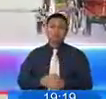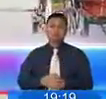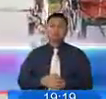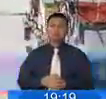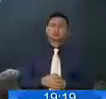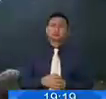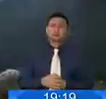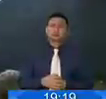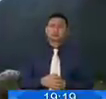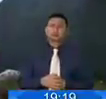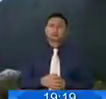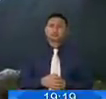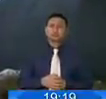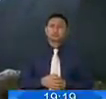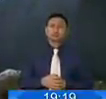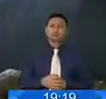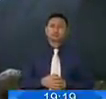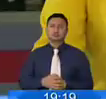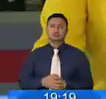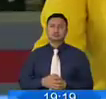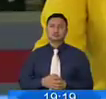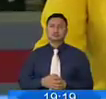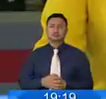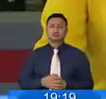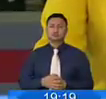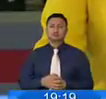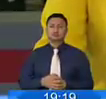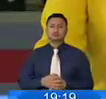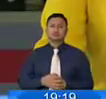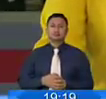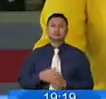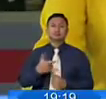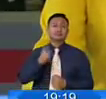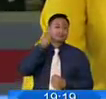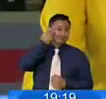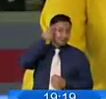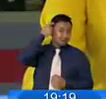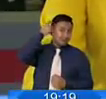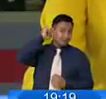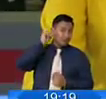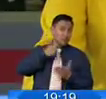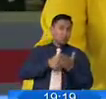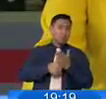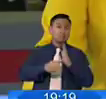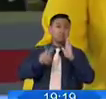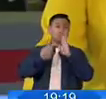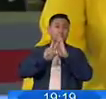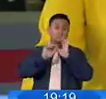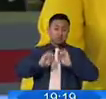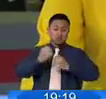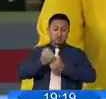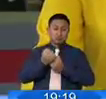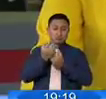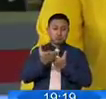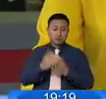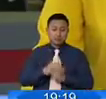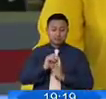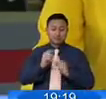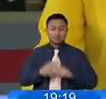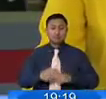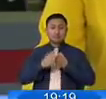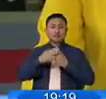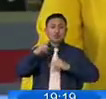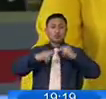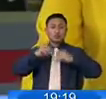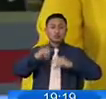actuales. Informó Javier Rosero. Javier Torres, ministro de Vivienda, informó que ya se inició con la reconstrucción